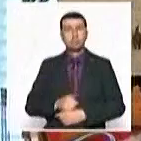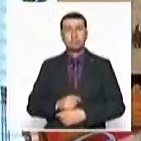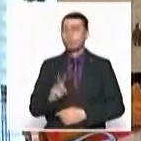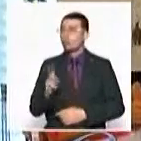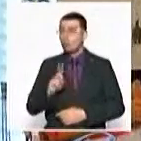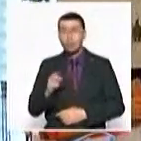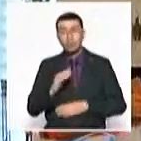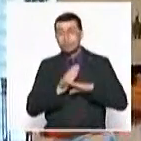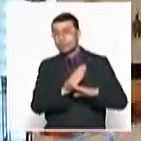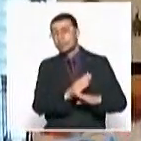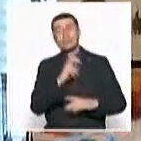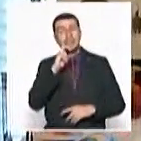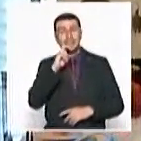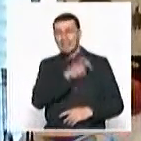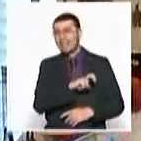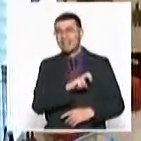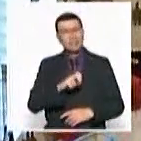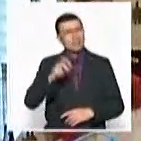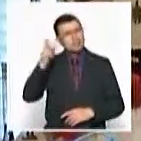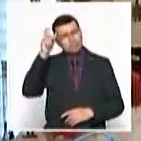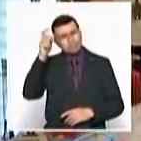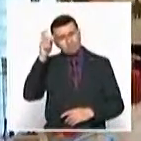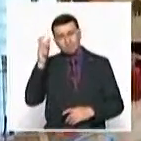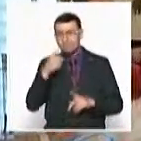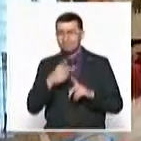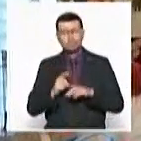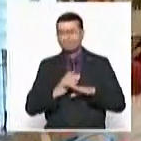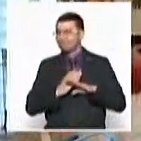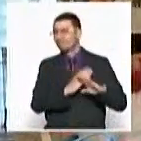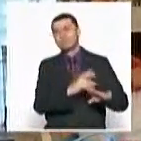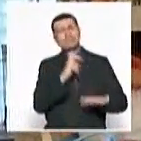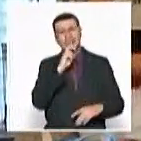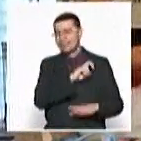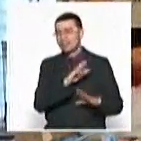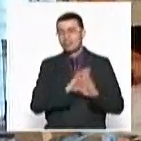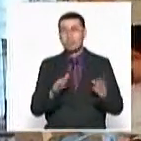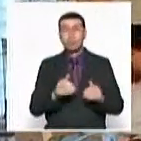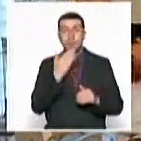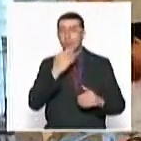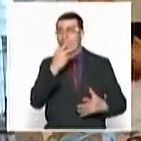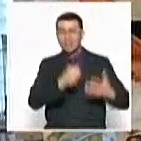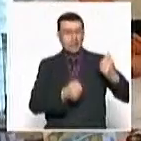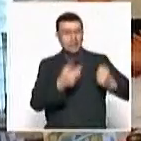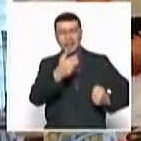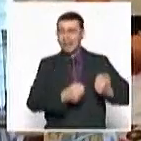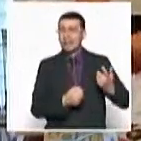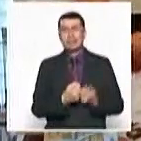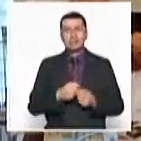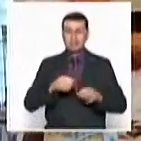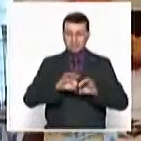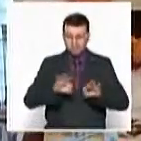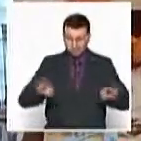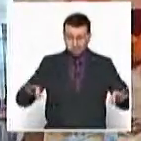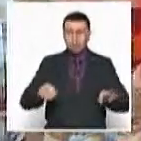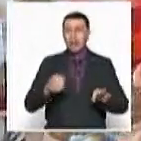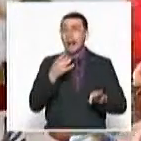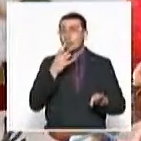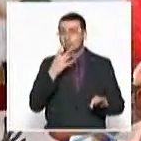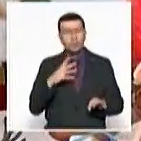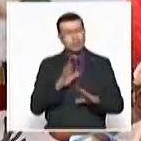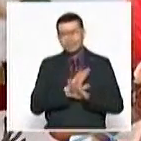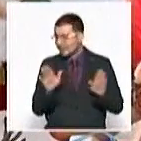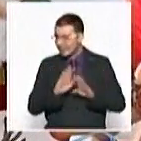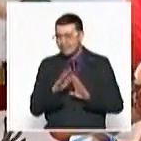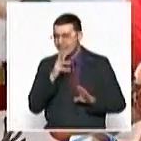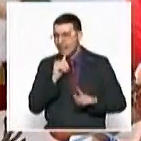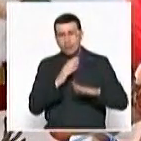estos días. Va a consumir, por ejemplo, ¿qué es? Lácteos, carnes, embutidos, azúcares, que